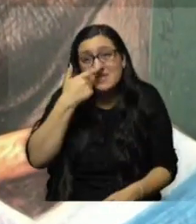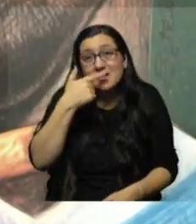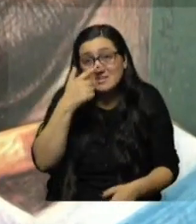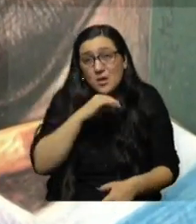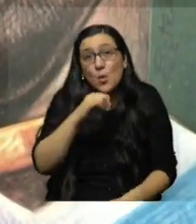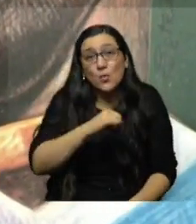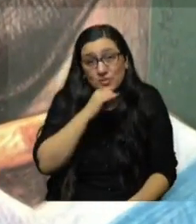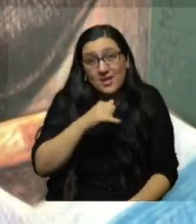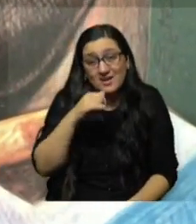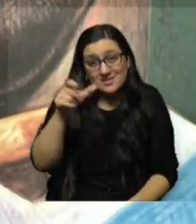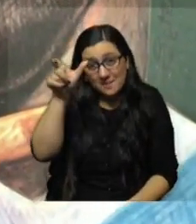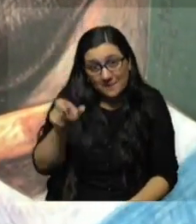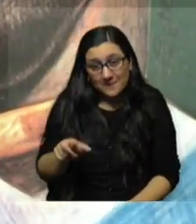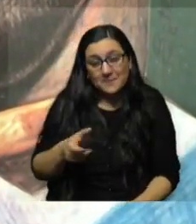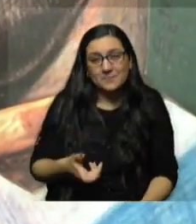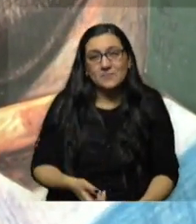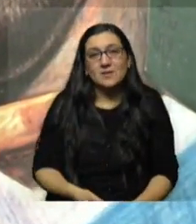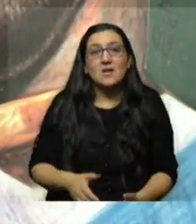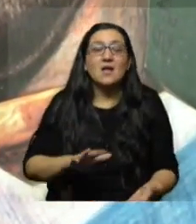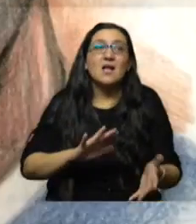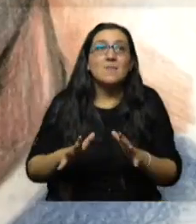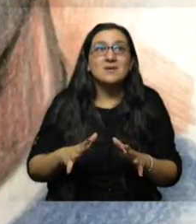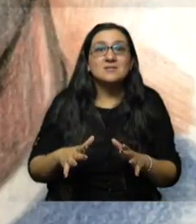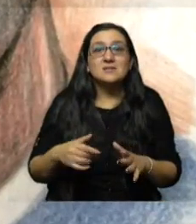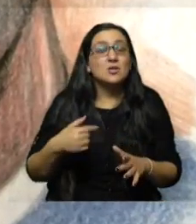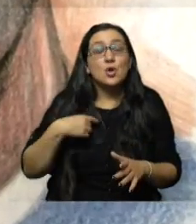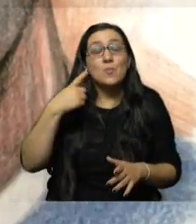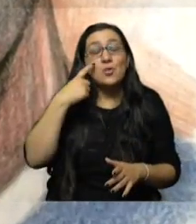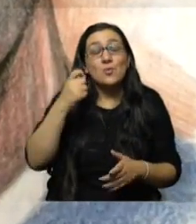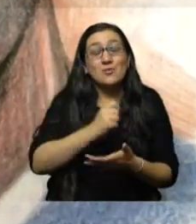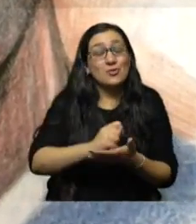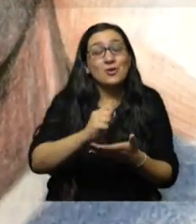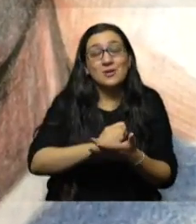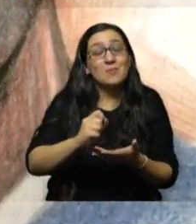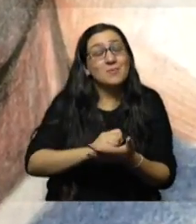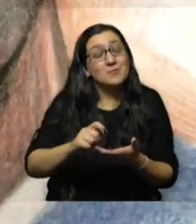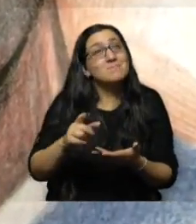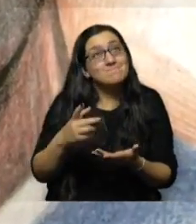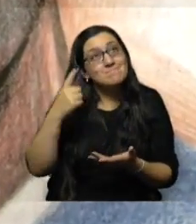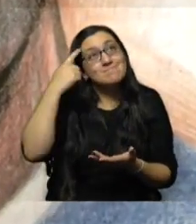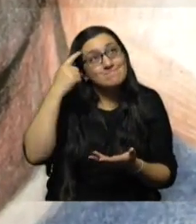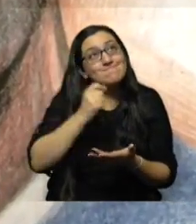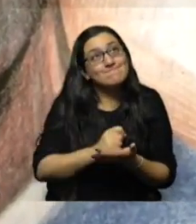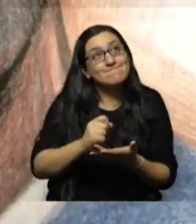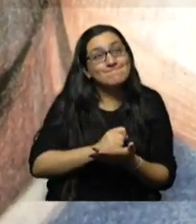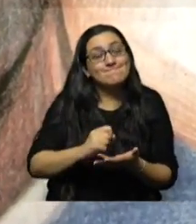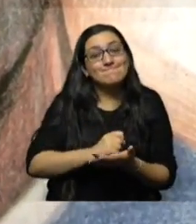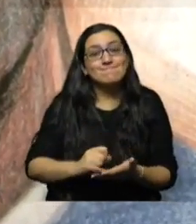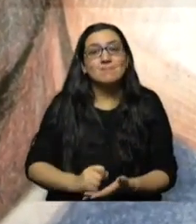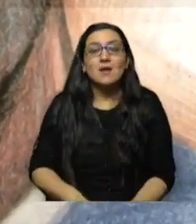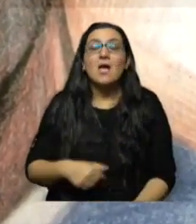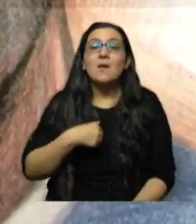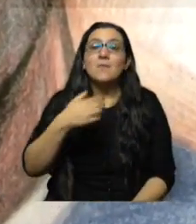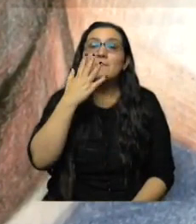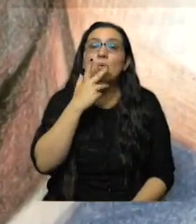de alguna forma cuando escribo, capaz que lo hago de manera medio inconsciente también. Sí. Antes de ir al contenido del libro, me gusta que es